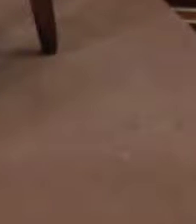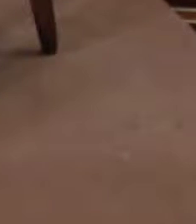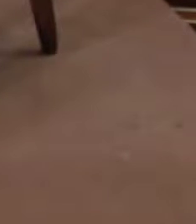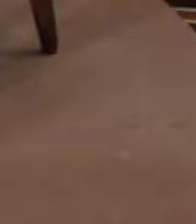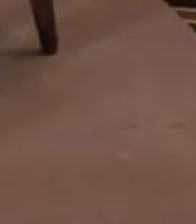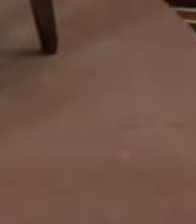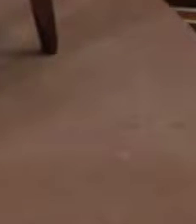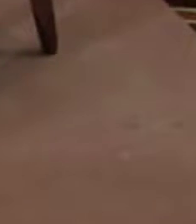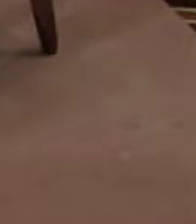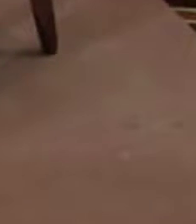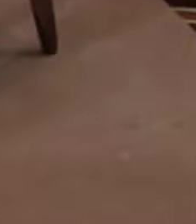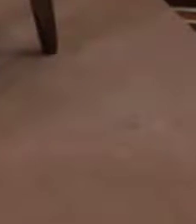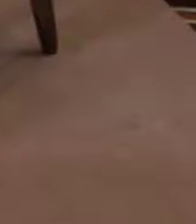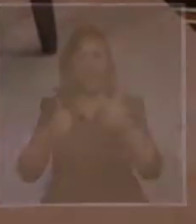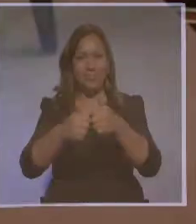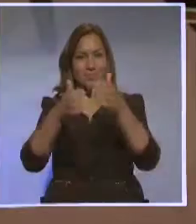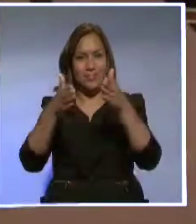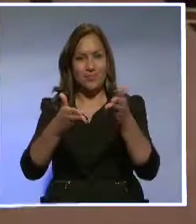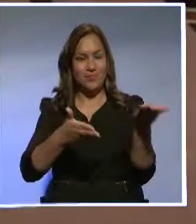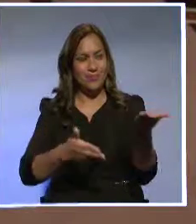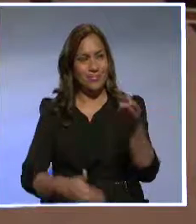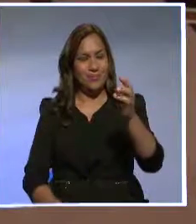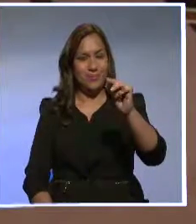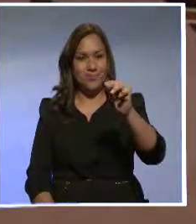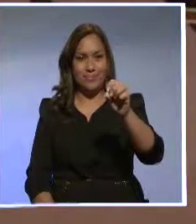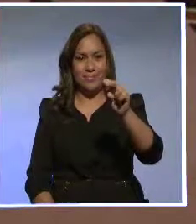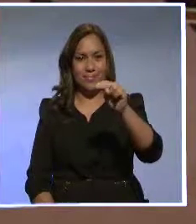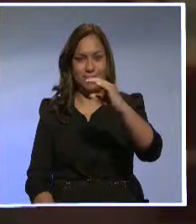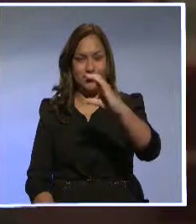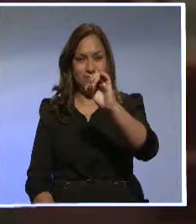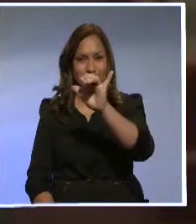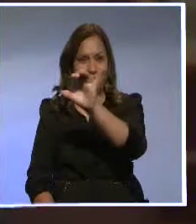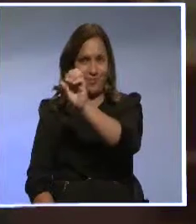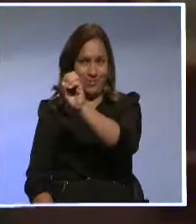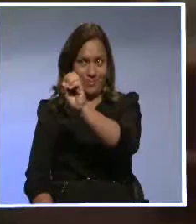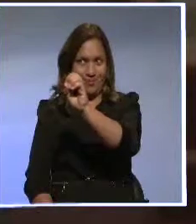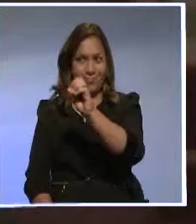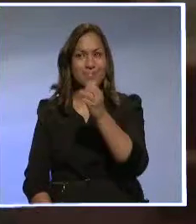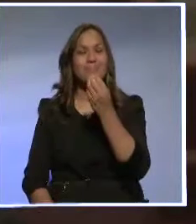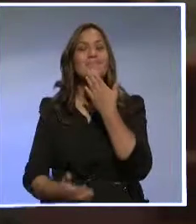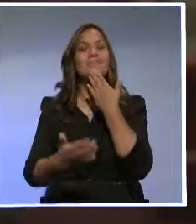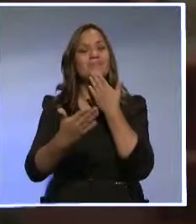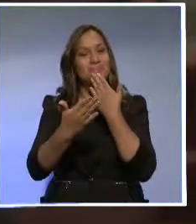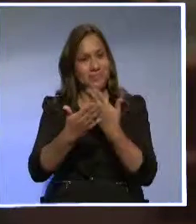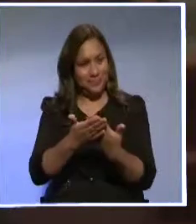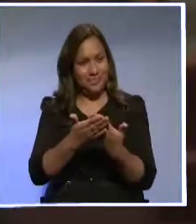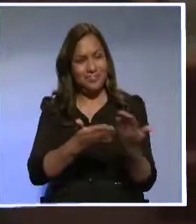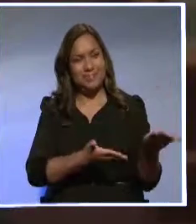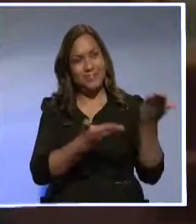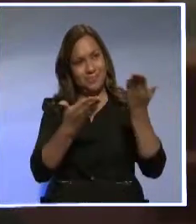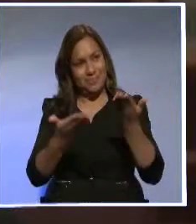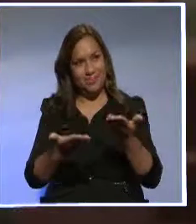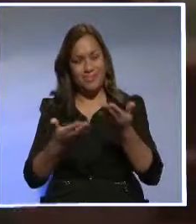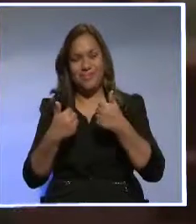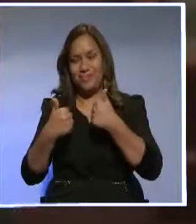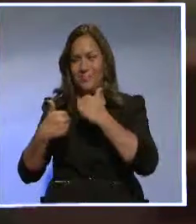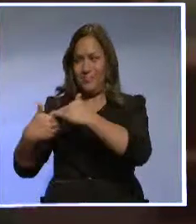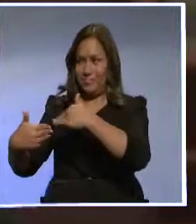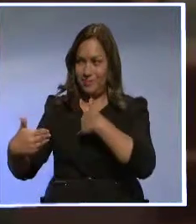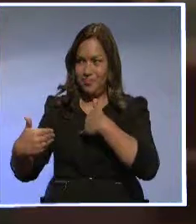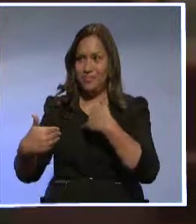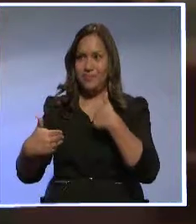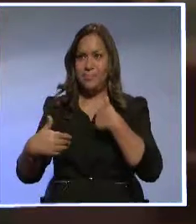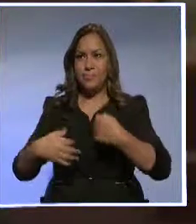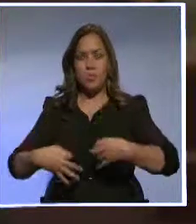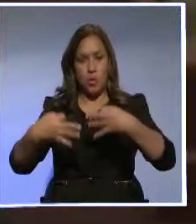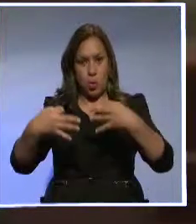bienvenido a asambleísta nunca hay este espacio de noticias muchísimas gracias como siempre cumpliendo mi obligación